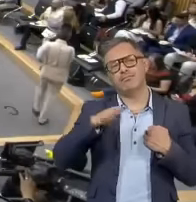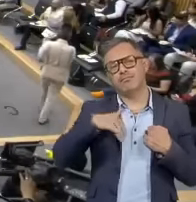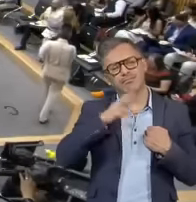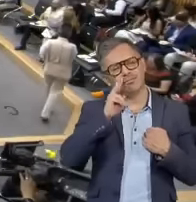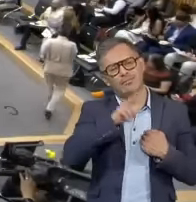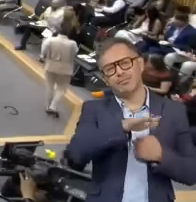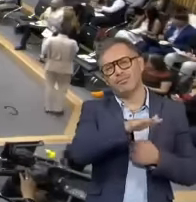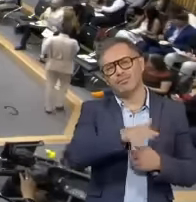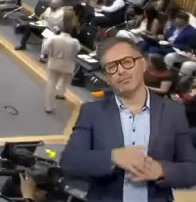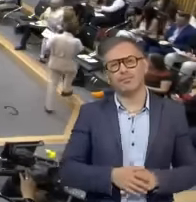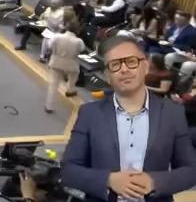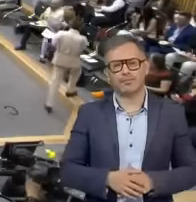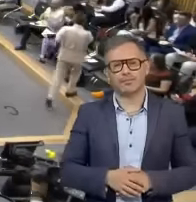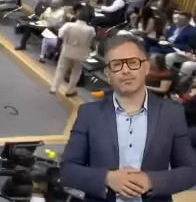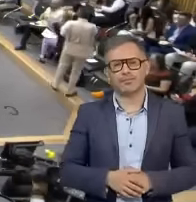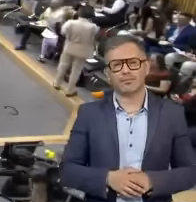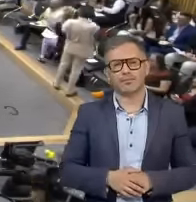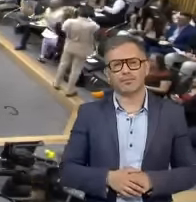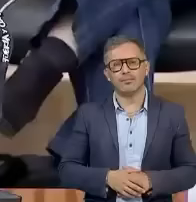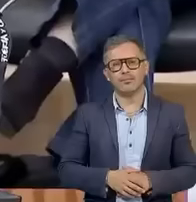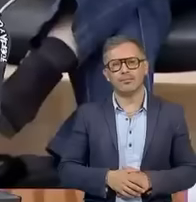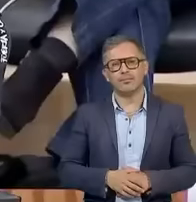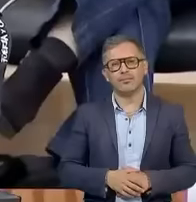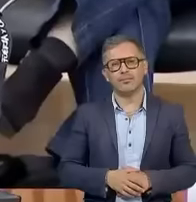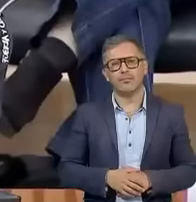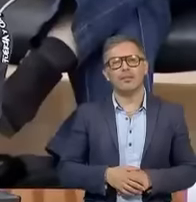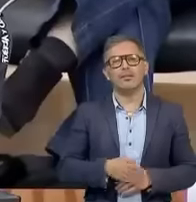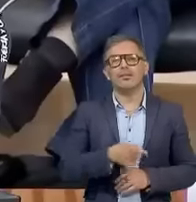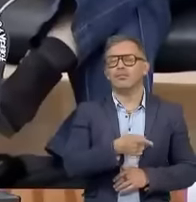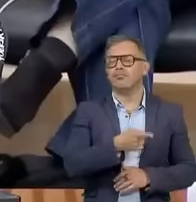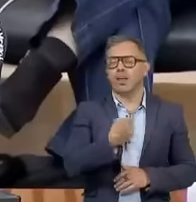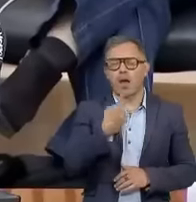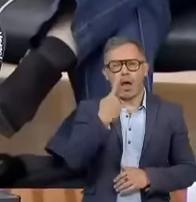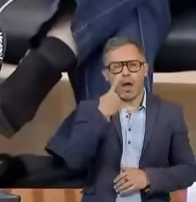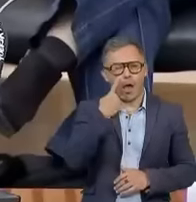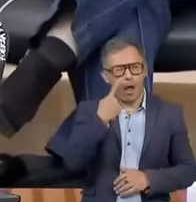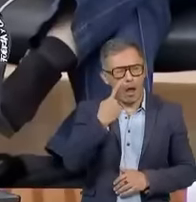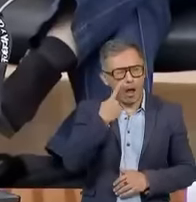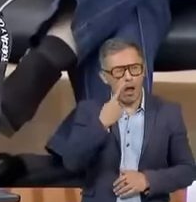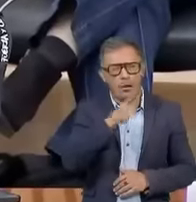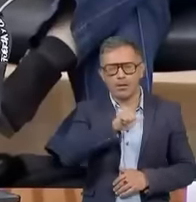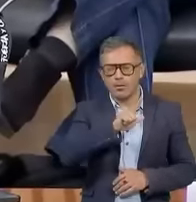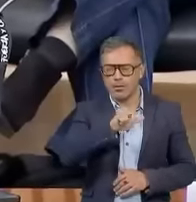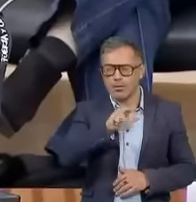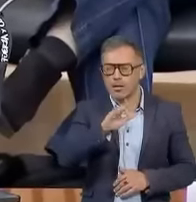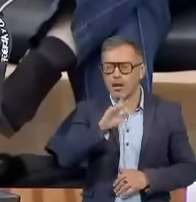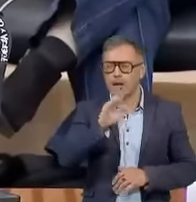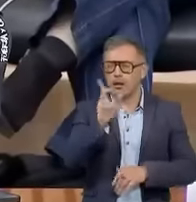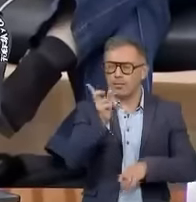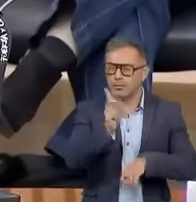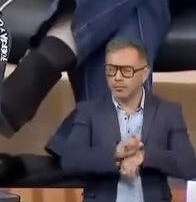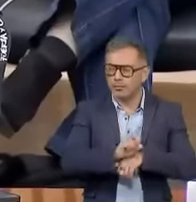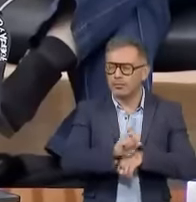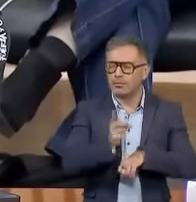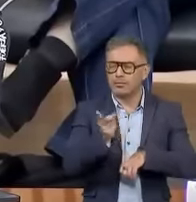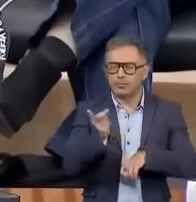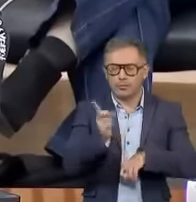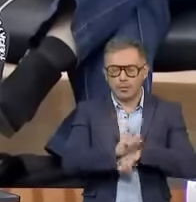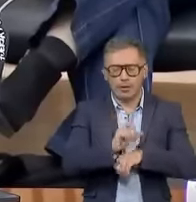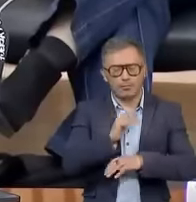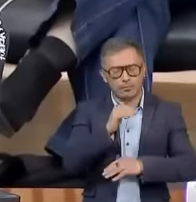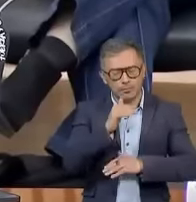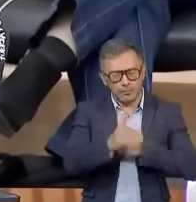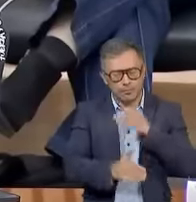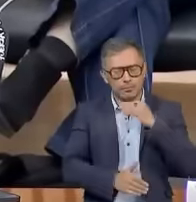dar cuando ha sido de manera permanente cotidiana diaria en la